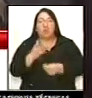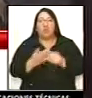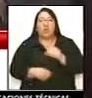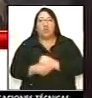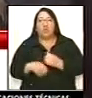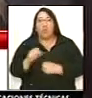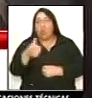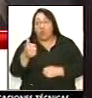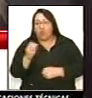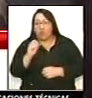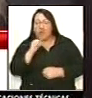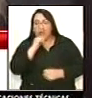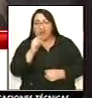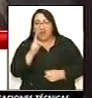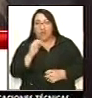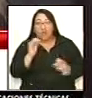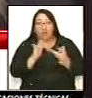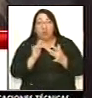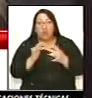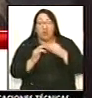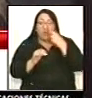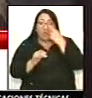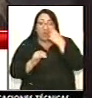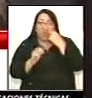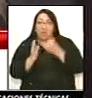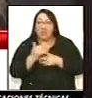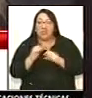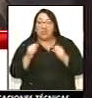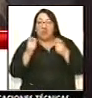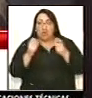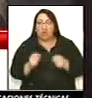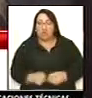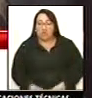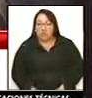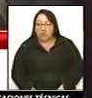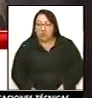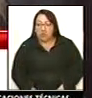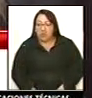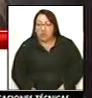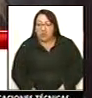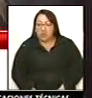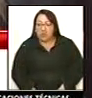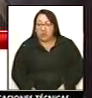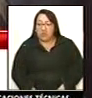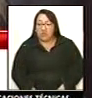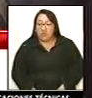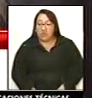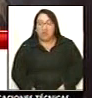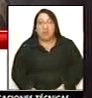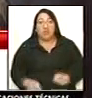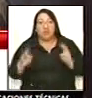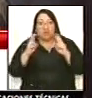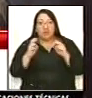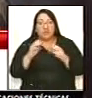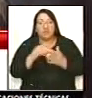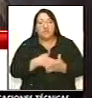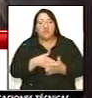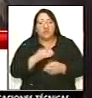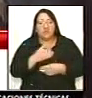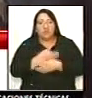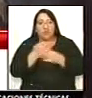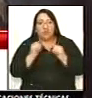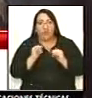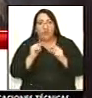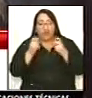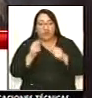o la falta de coordinación entre el sistema de control y el sistema de investigación, debilitan a los informes de control